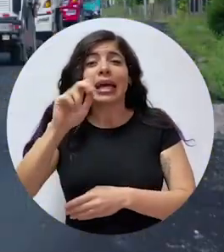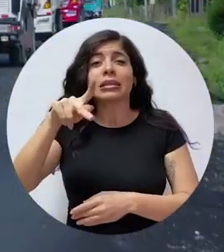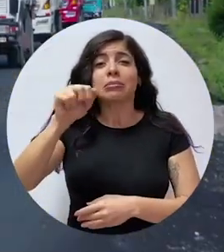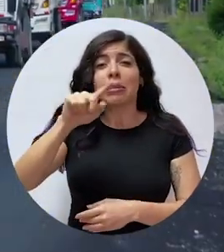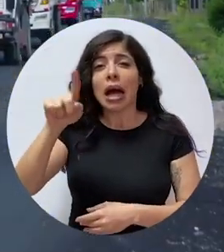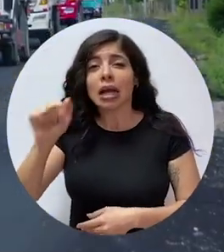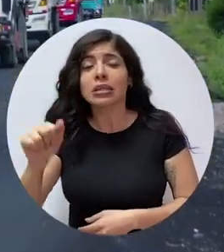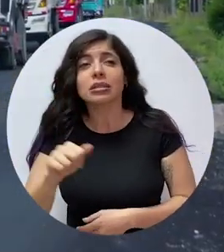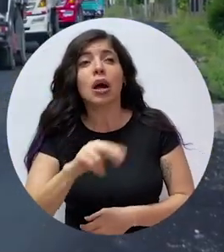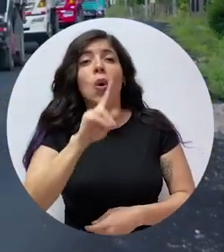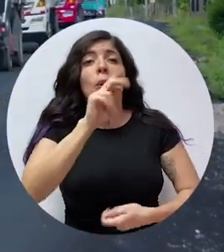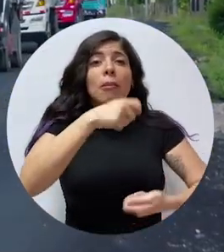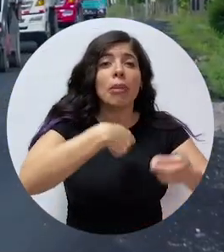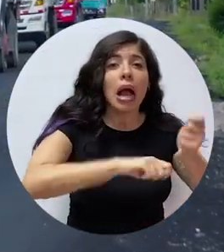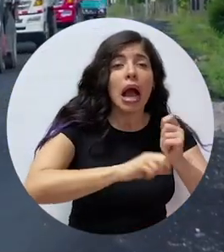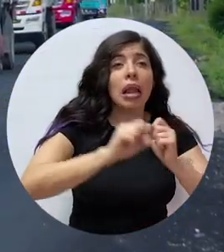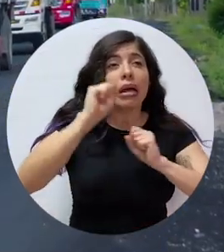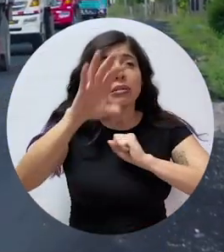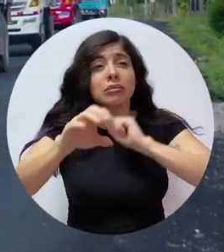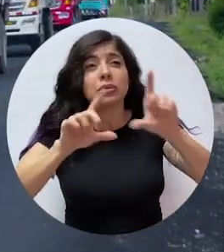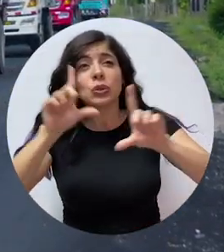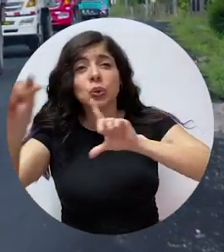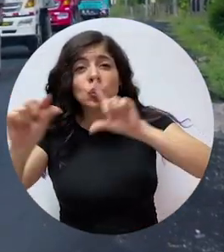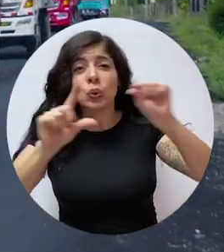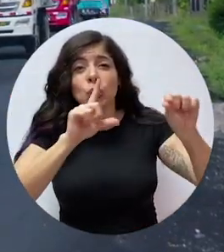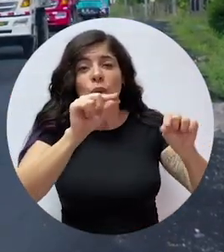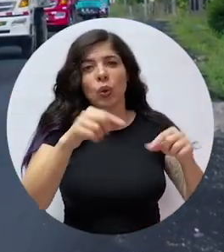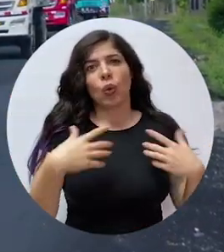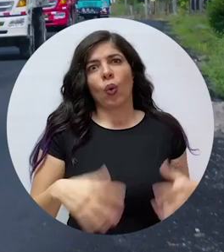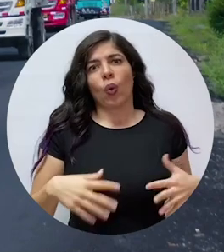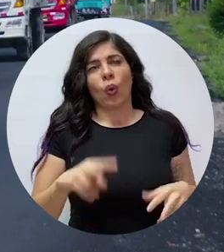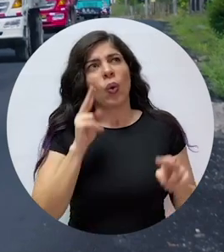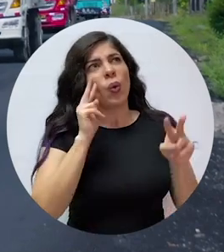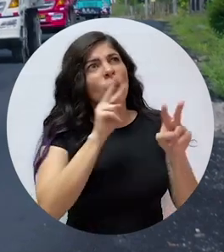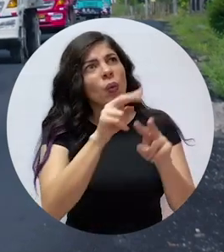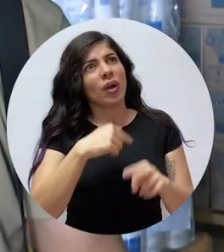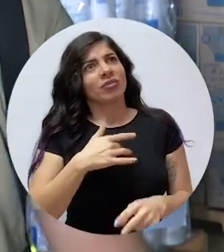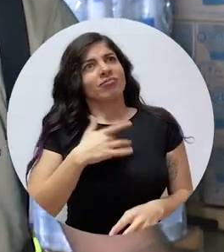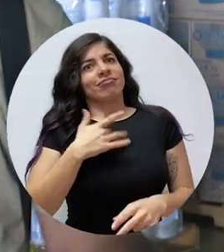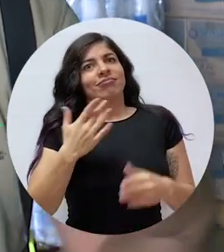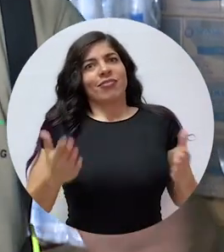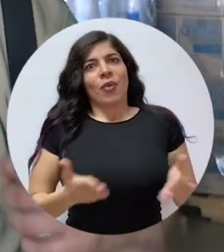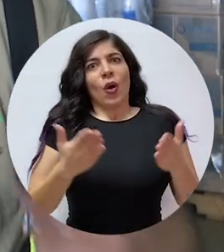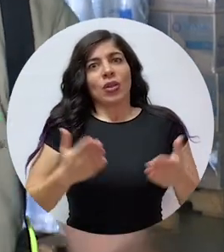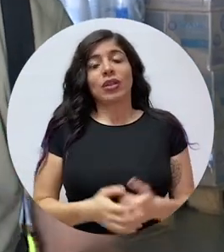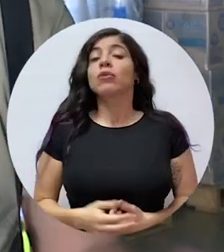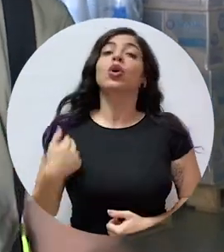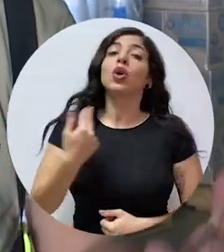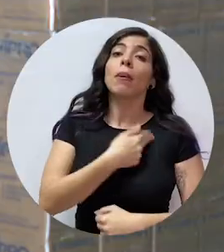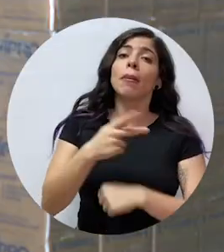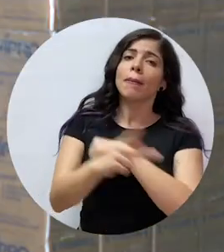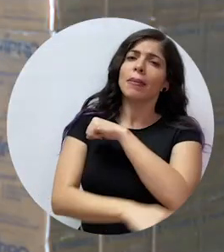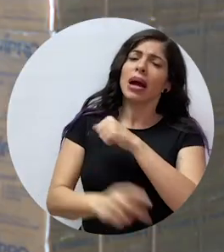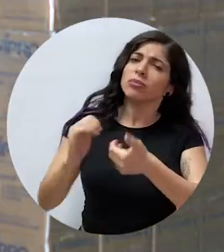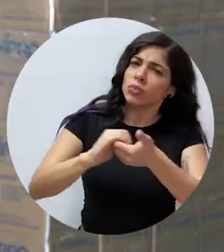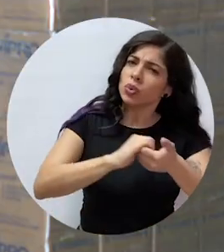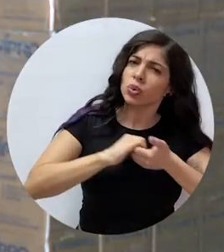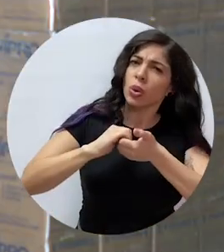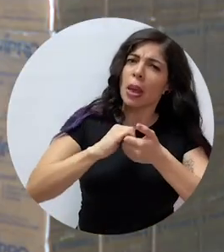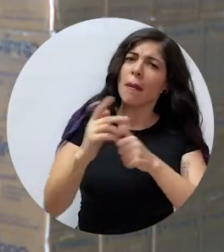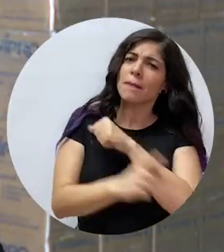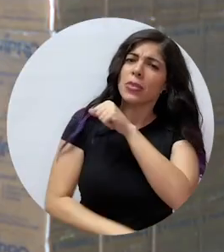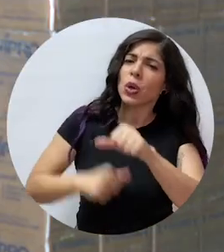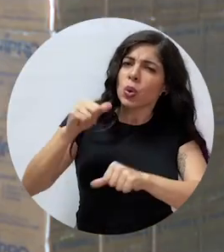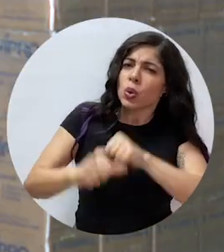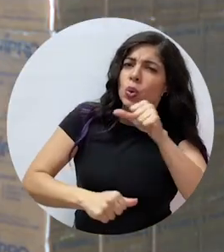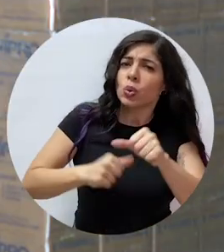hasta Esparza, hasta Upala y todo eso, claro, son cosas que a uno lo motivan mucho. Pues somos un país